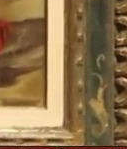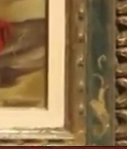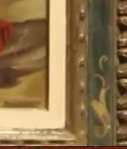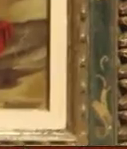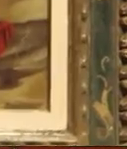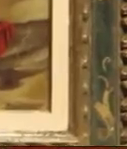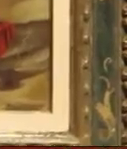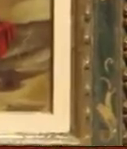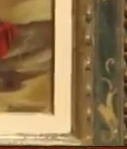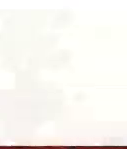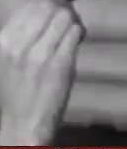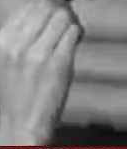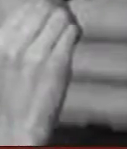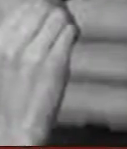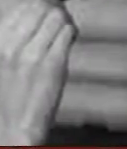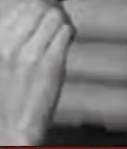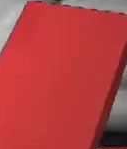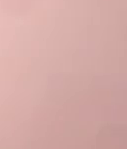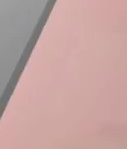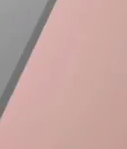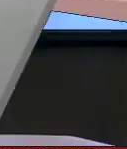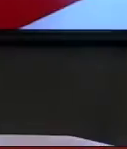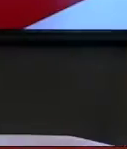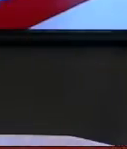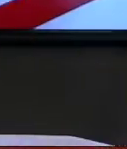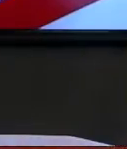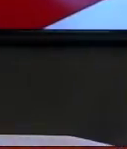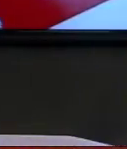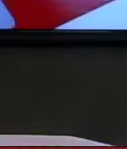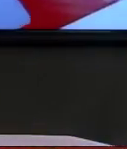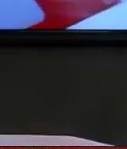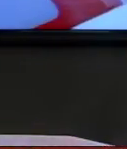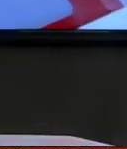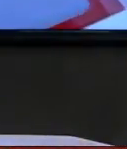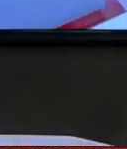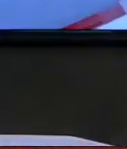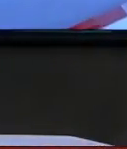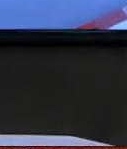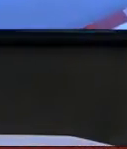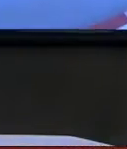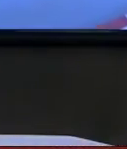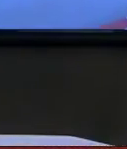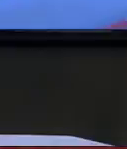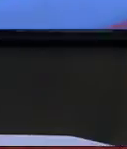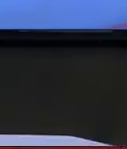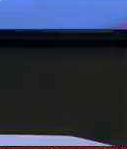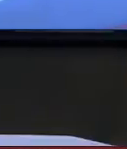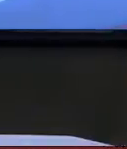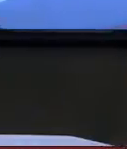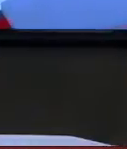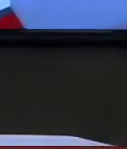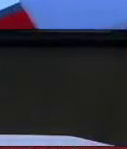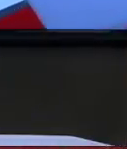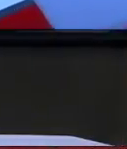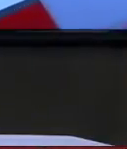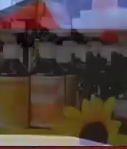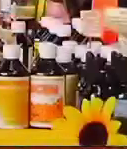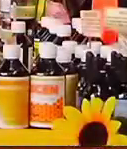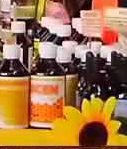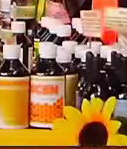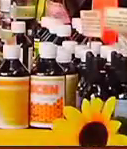8 millones de dólares. Pati, ¿te gusta la miel? Sí, claro. Bueno, pues te voy a dar una